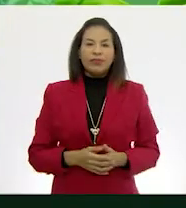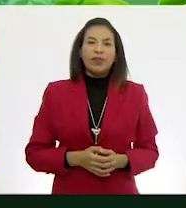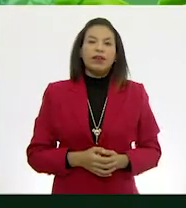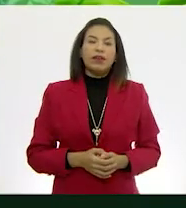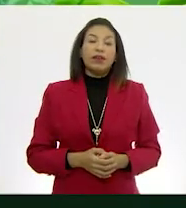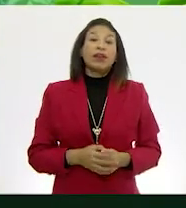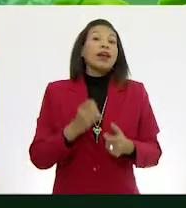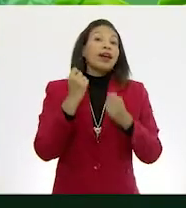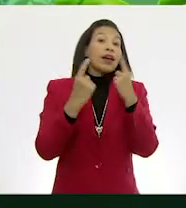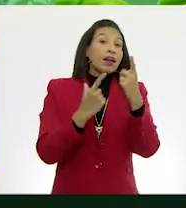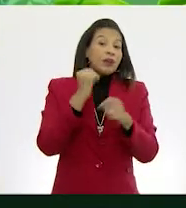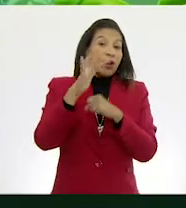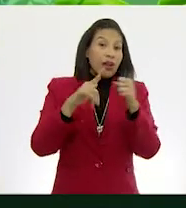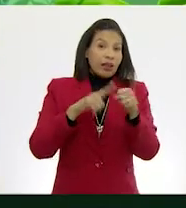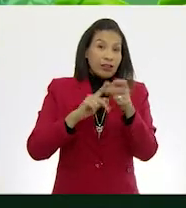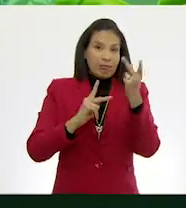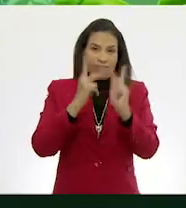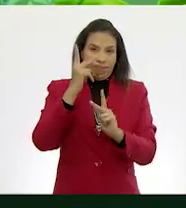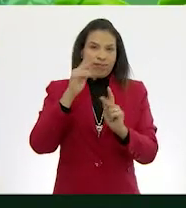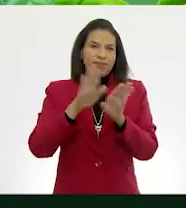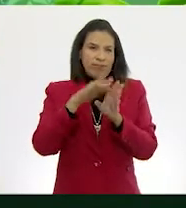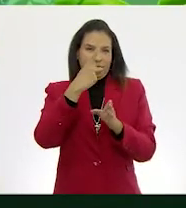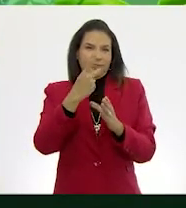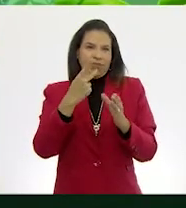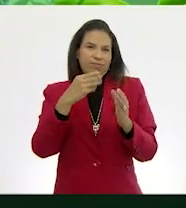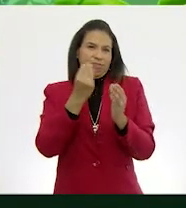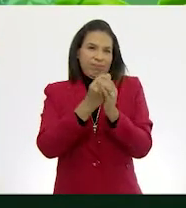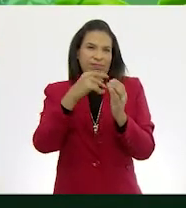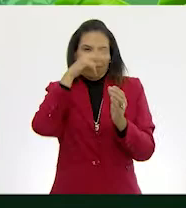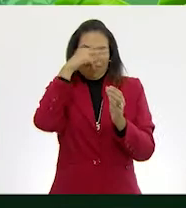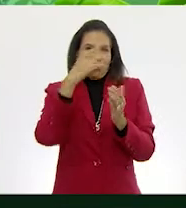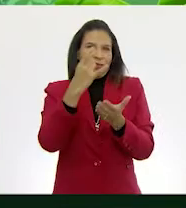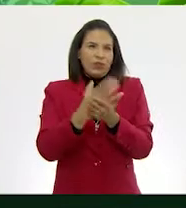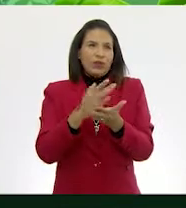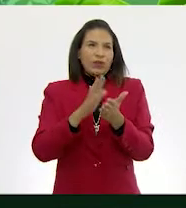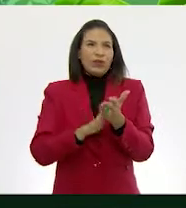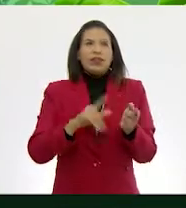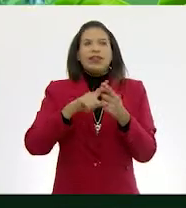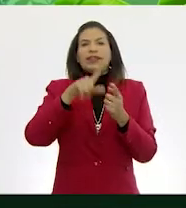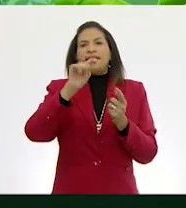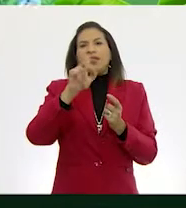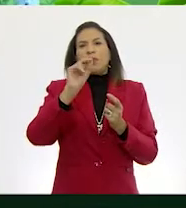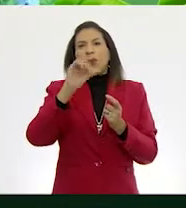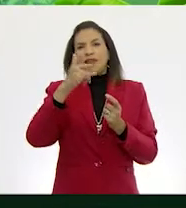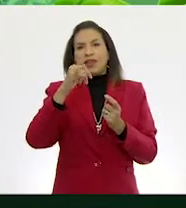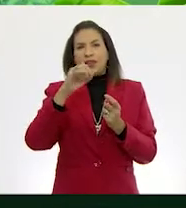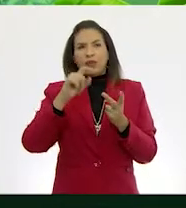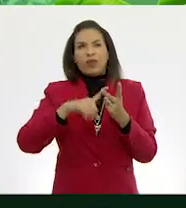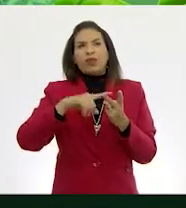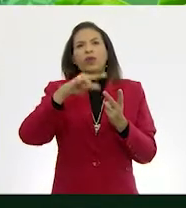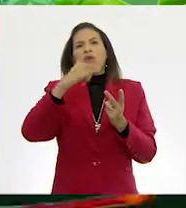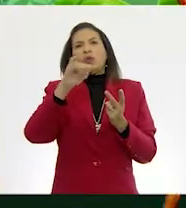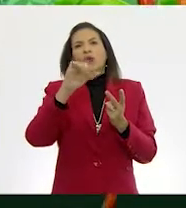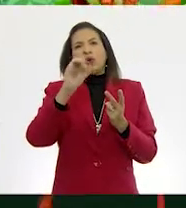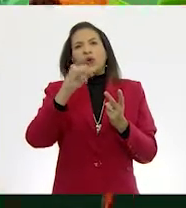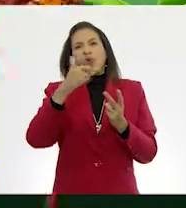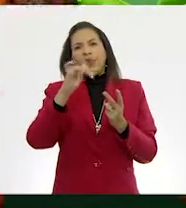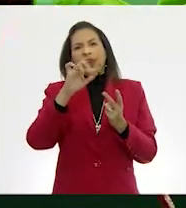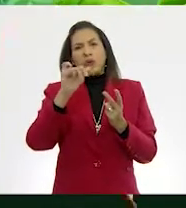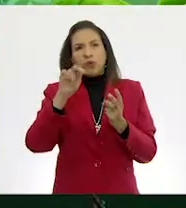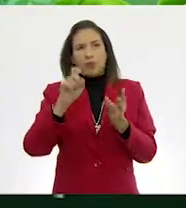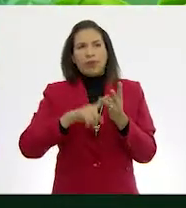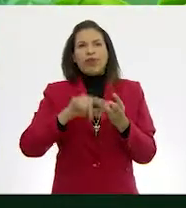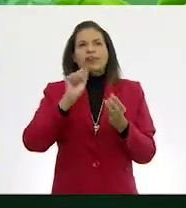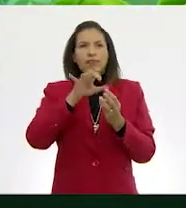algunas especies endémicas en méxico son el teporingo el junco de guadalupe la araña